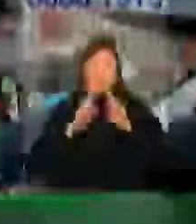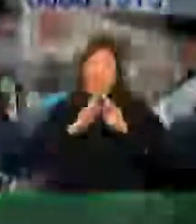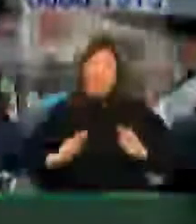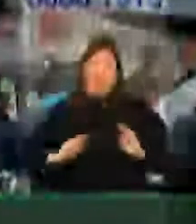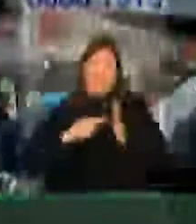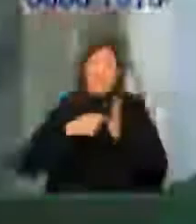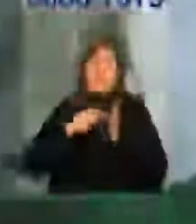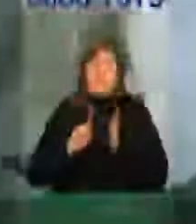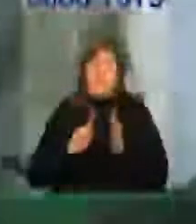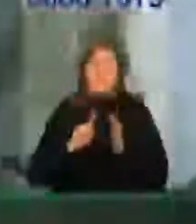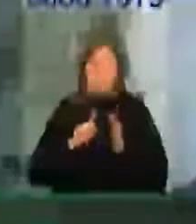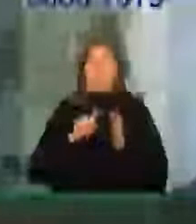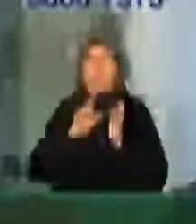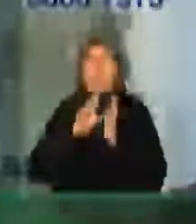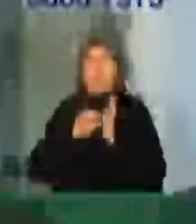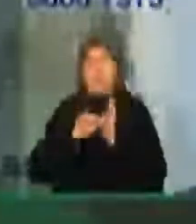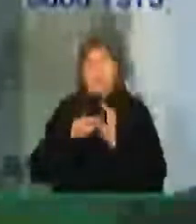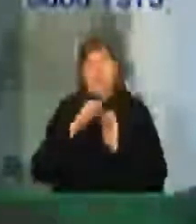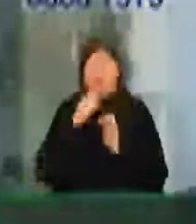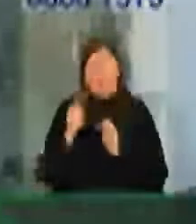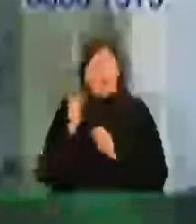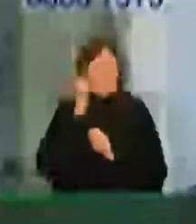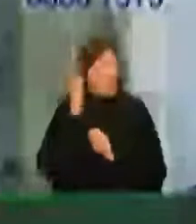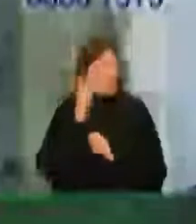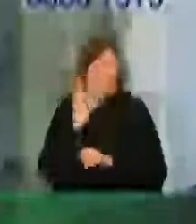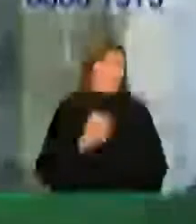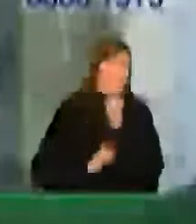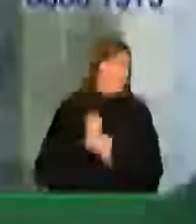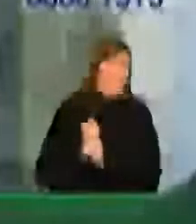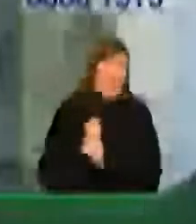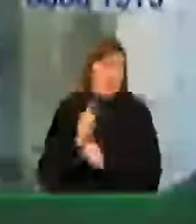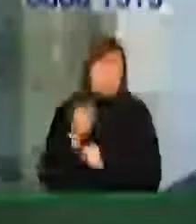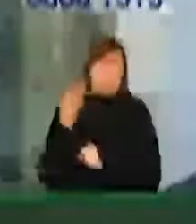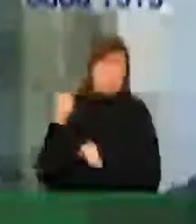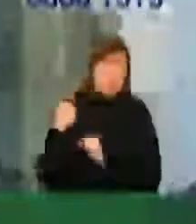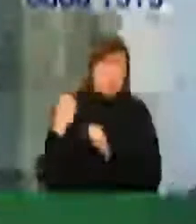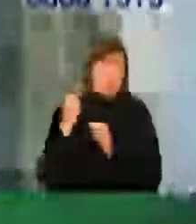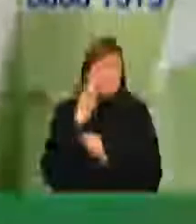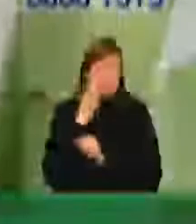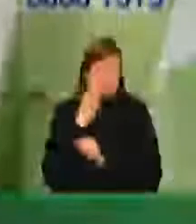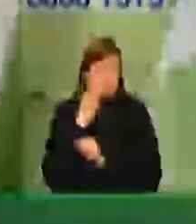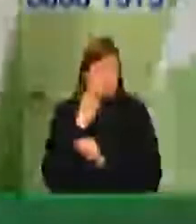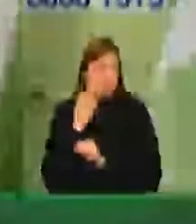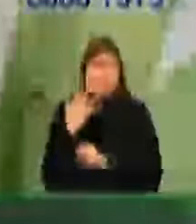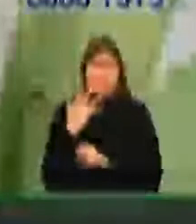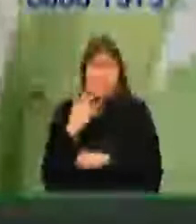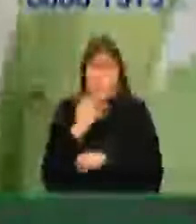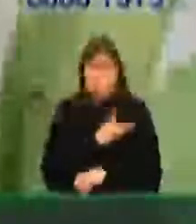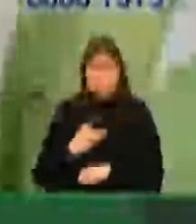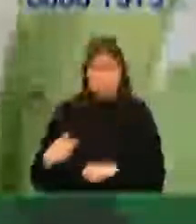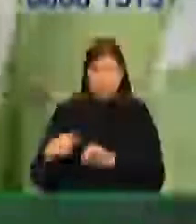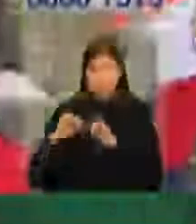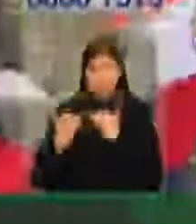en apoyo al maestro izquierdista. Perú ha atravesado 5 años de convulsiones políticas, en las que el país llegó a tener 5 presidentes en noviembre de